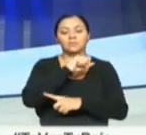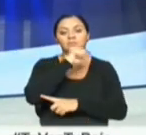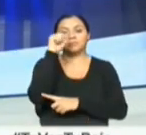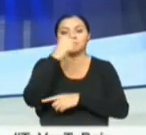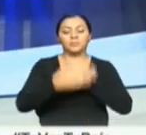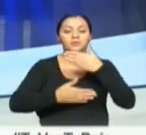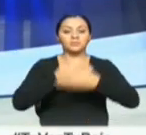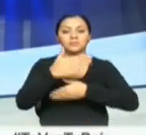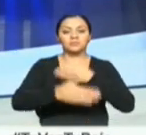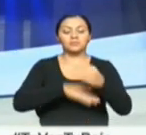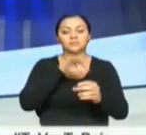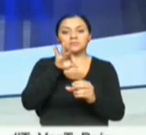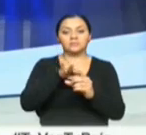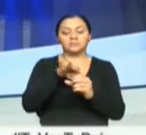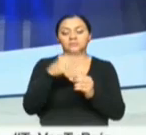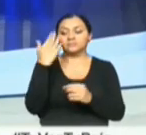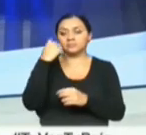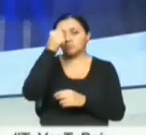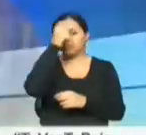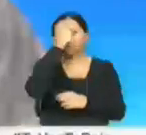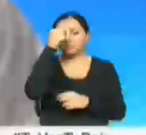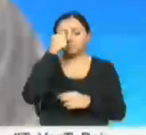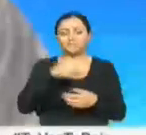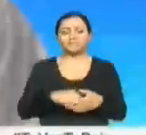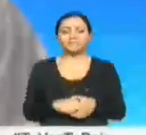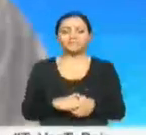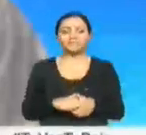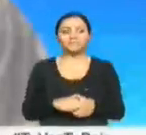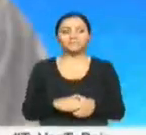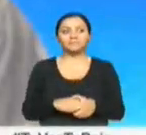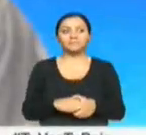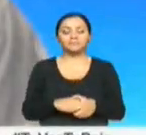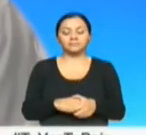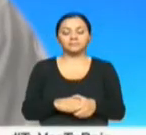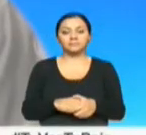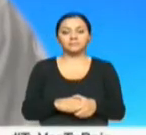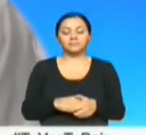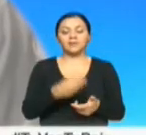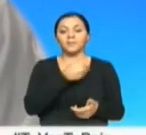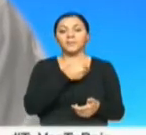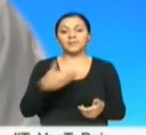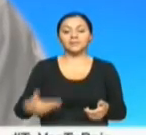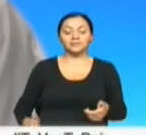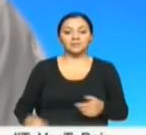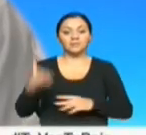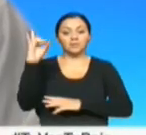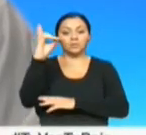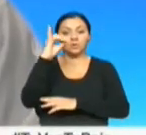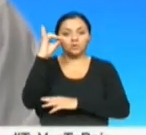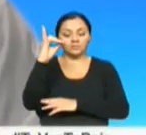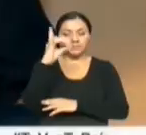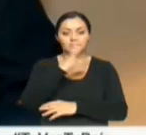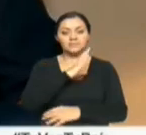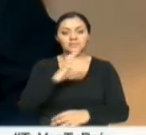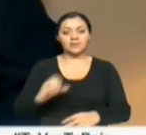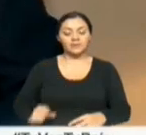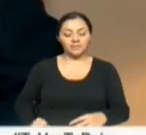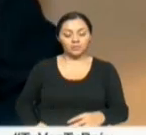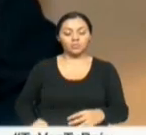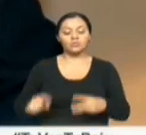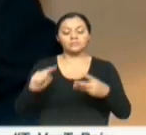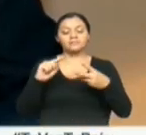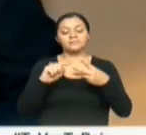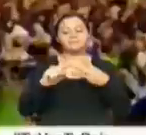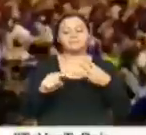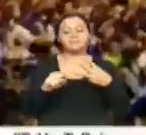el proceso electoral celebrado este domingo. Los presidentes Evo Morales de Bolivia, Salvador Sánchez Serén de